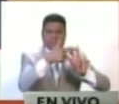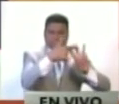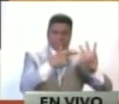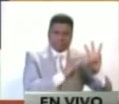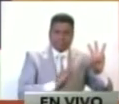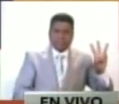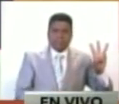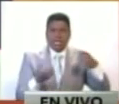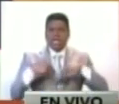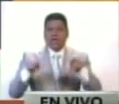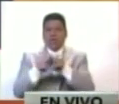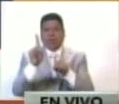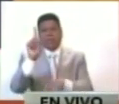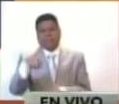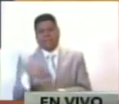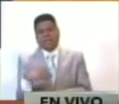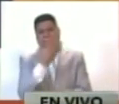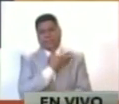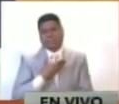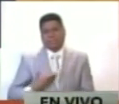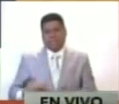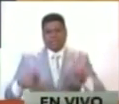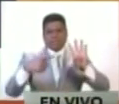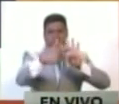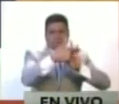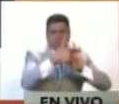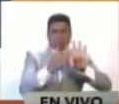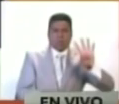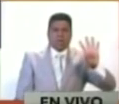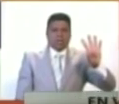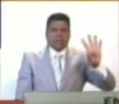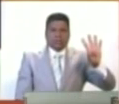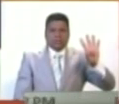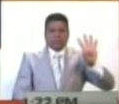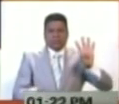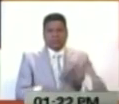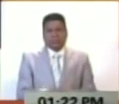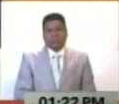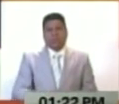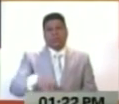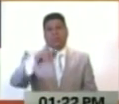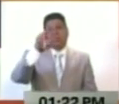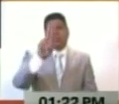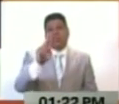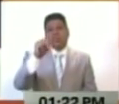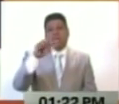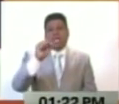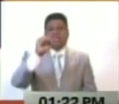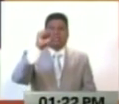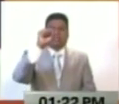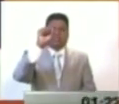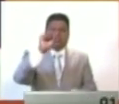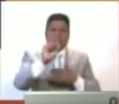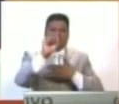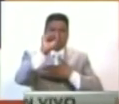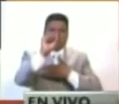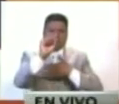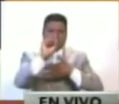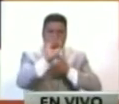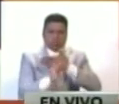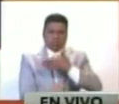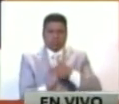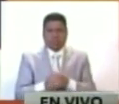igualmente la presidencia de la Unión de Naciones Suramericanas, de la UNASUR, legado del comandante Chávez. Ahí que está Venezuela